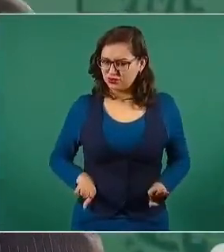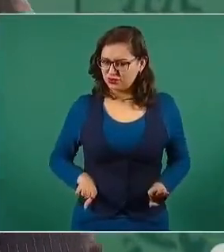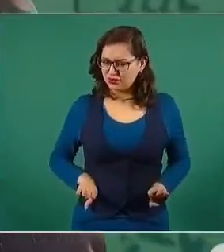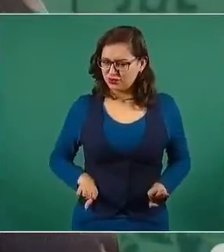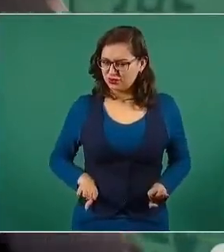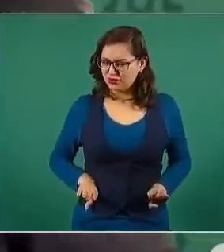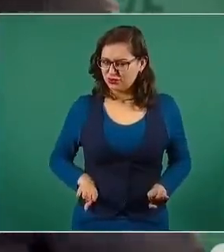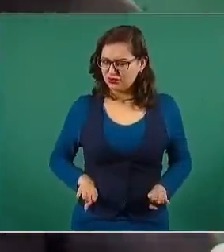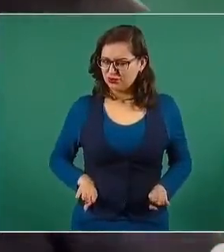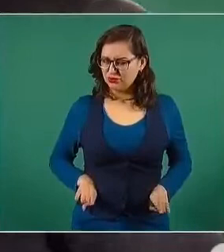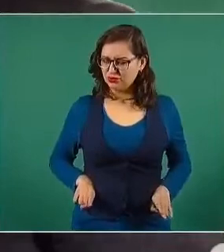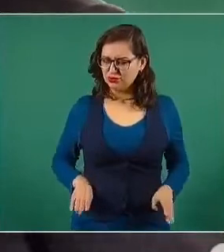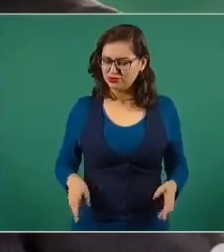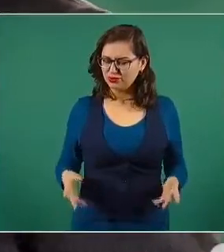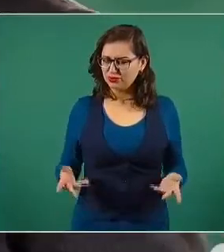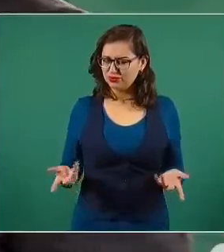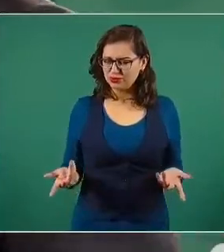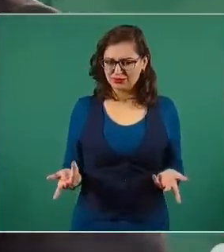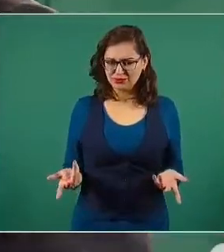contraria